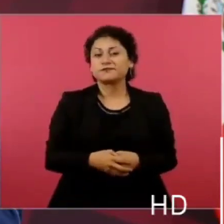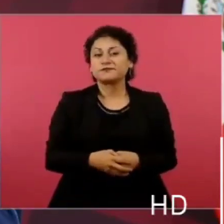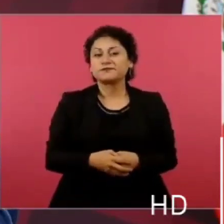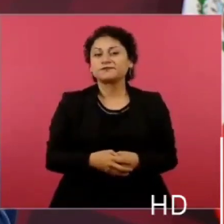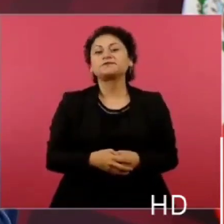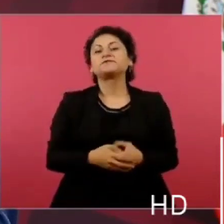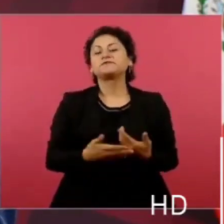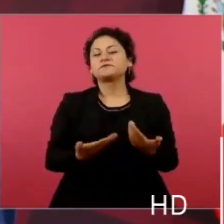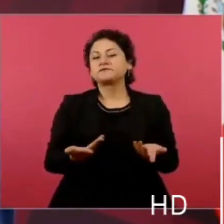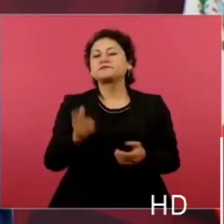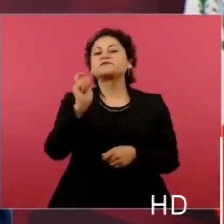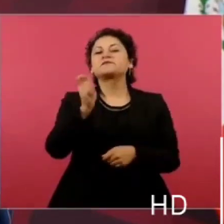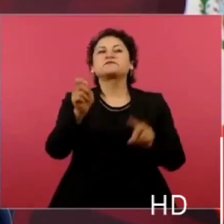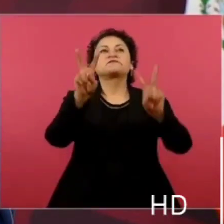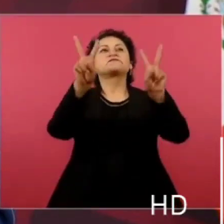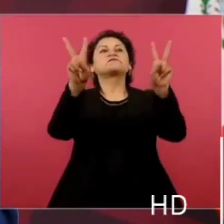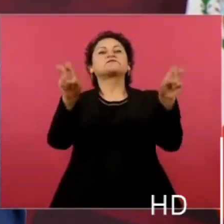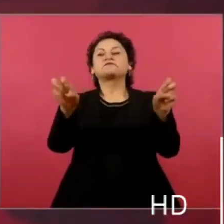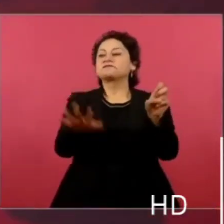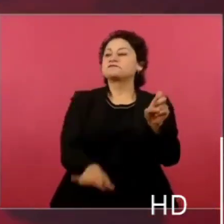de abajo, ¿no?,